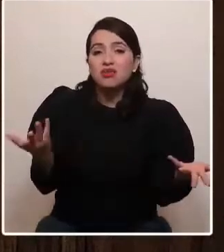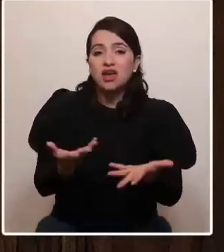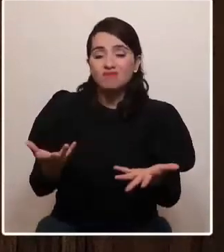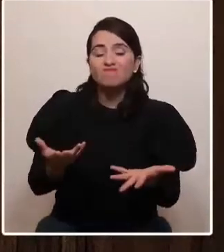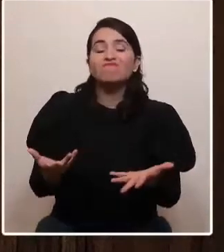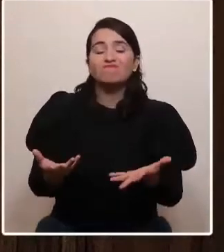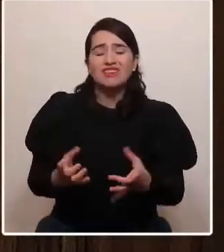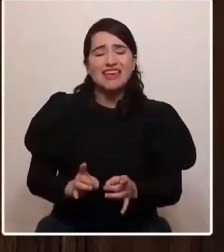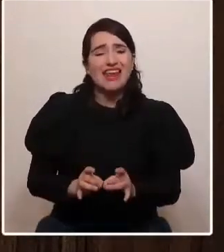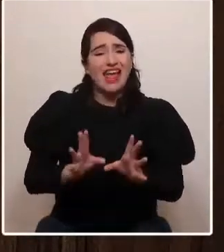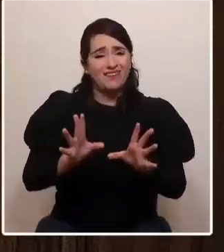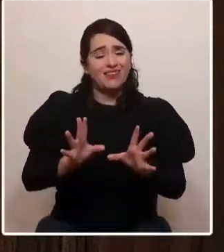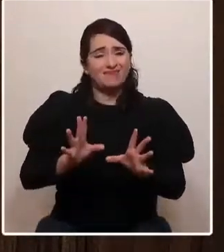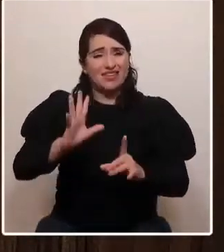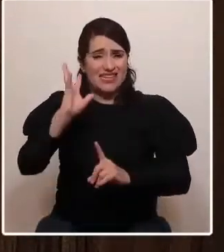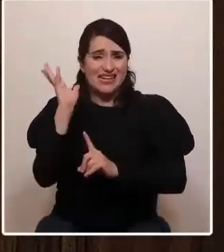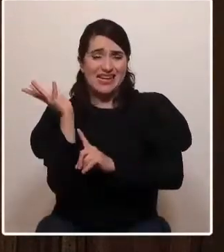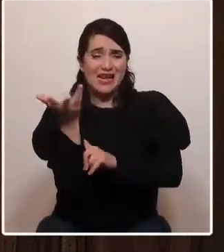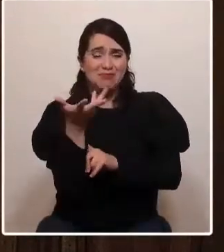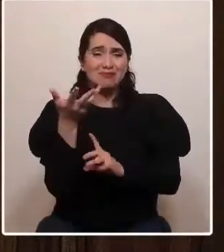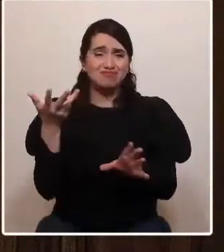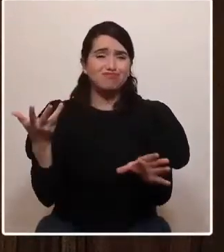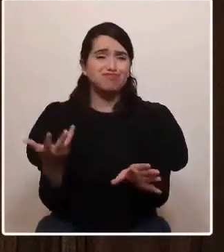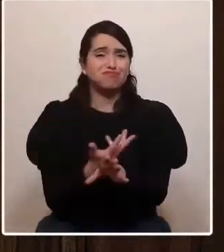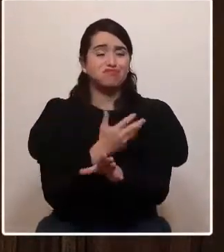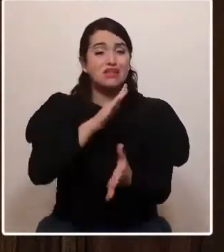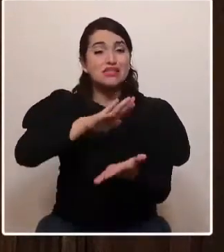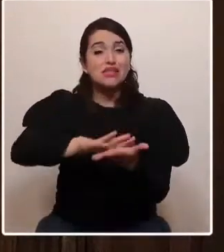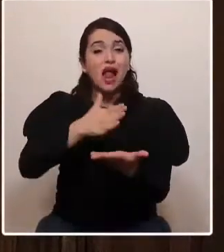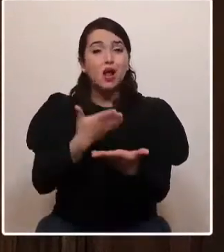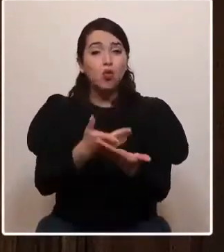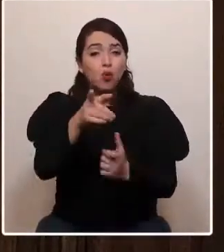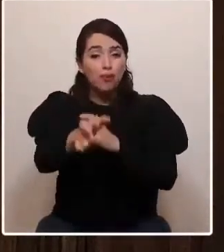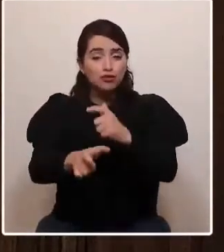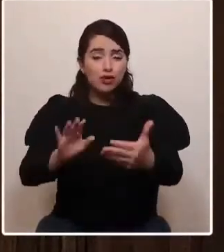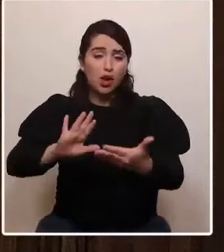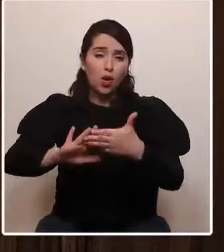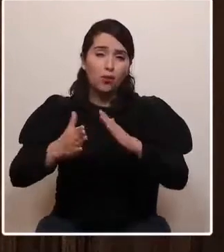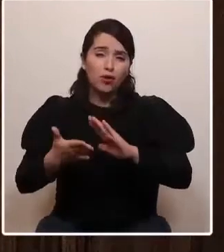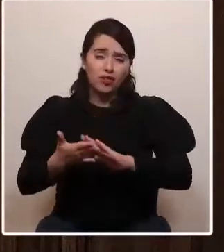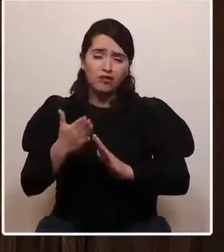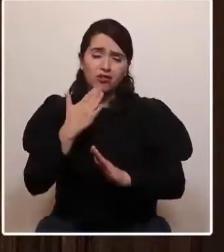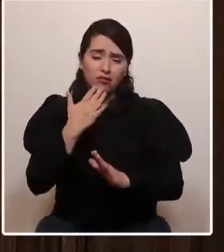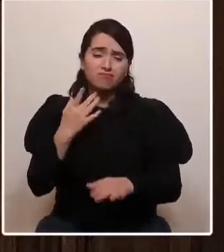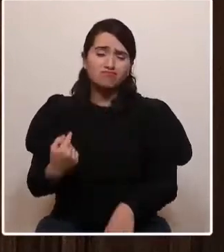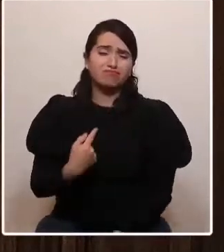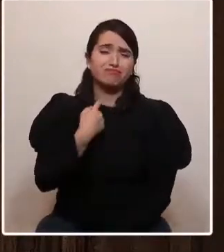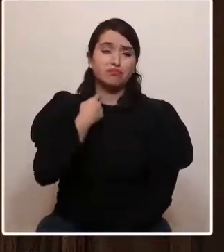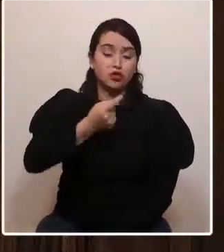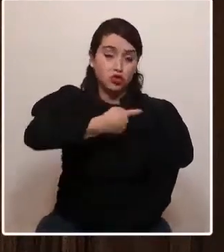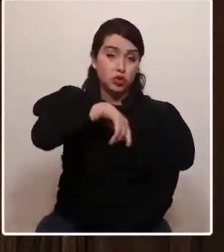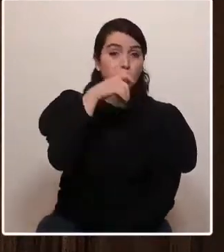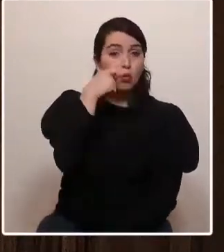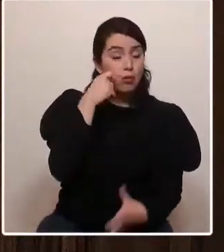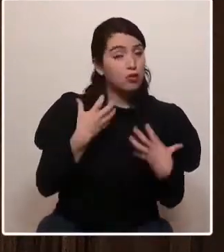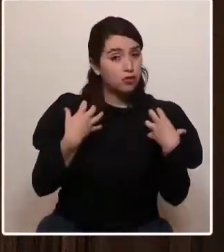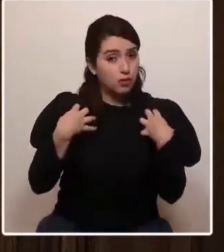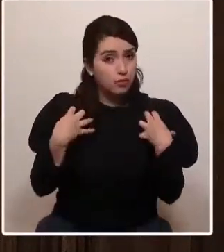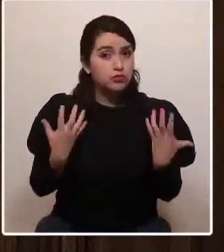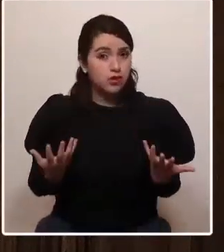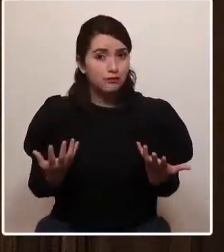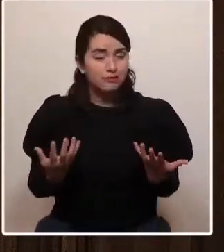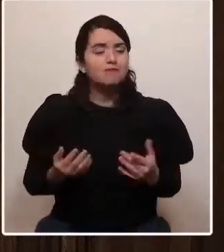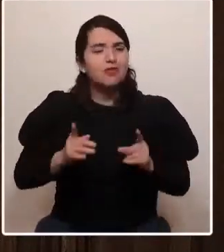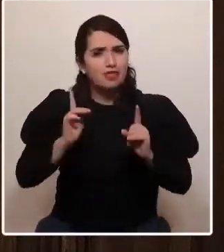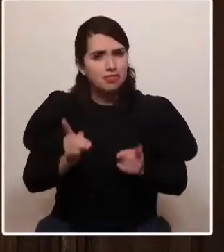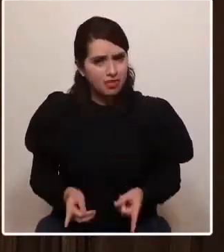consecuencias climáticas y sobre la salud de las comunidades, del cual como humanidad somos responsables. Debemos